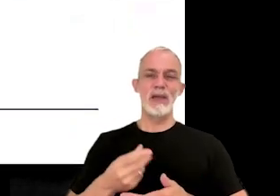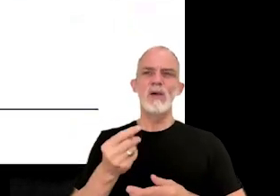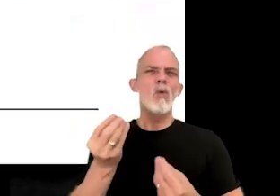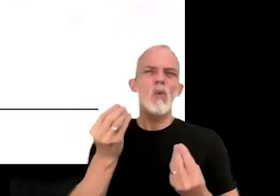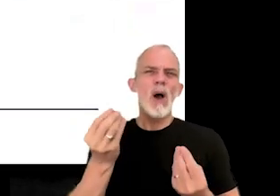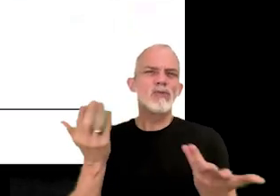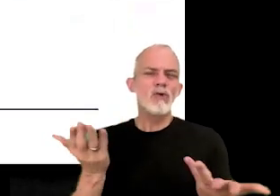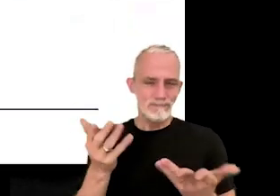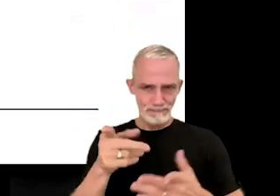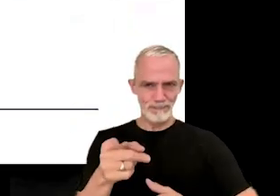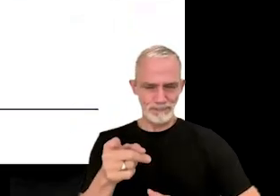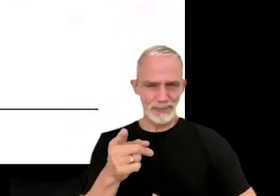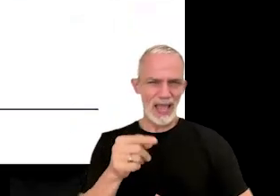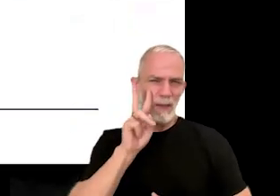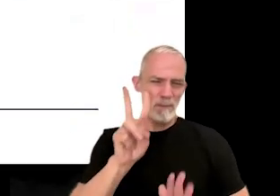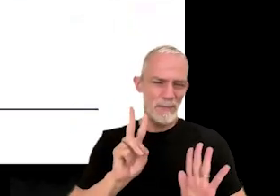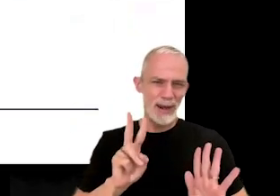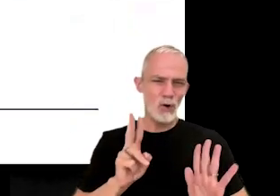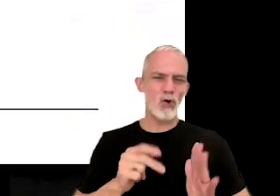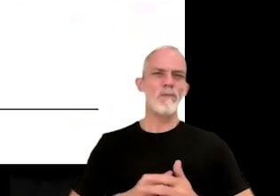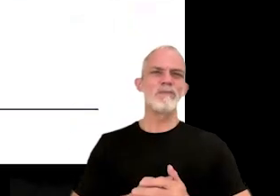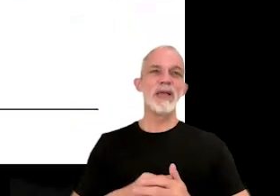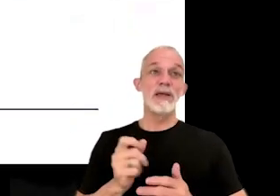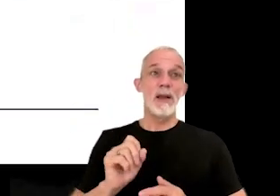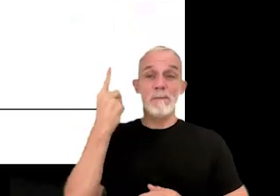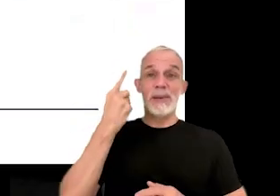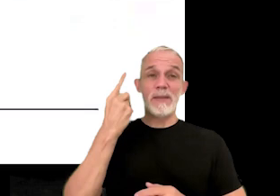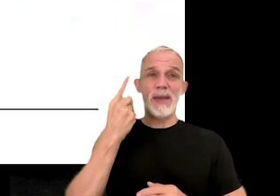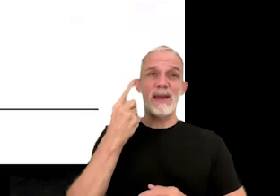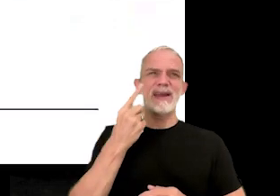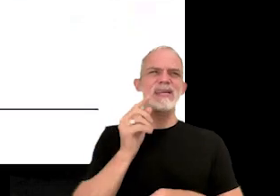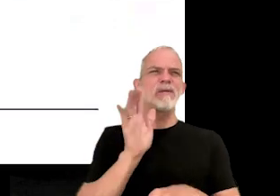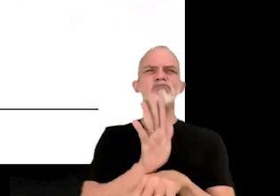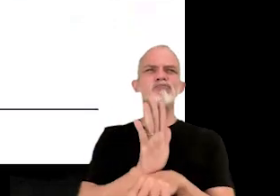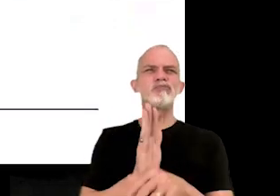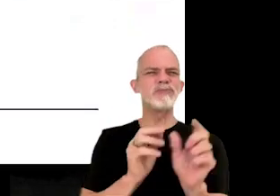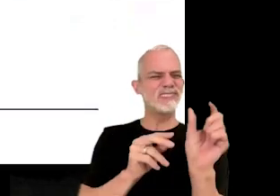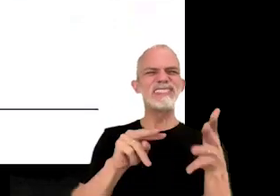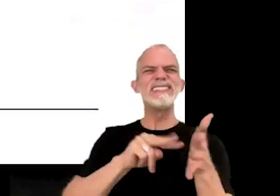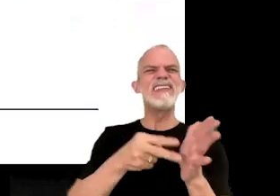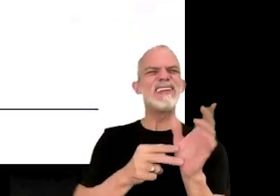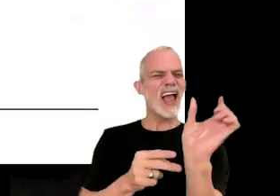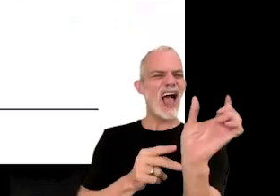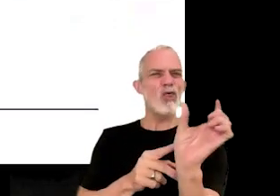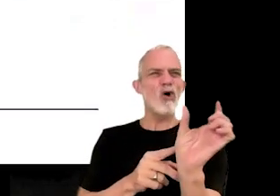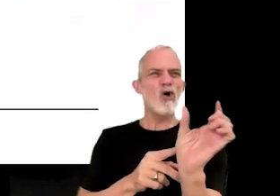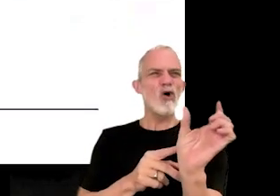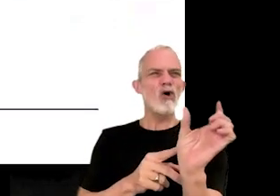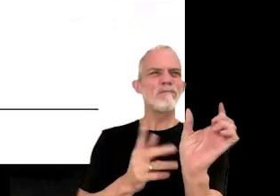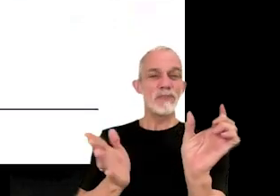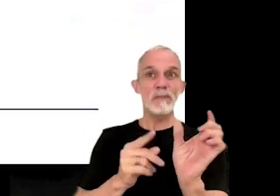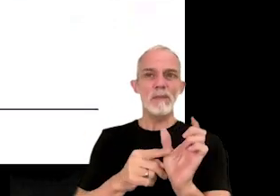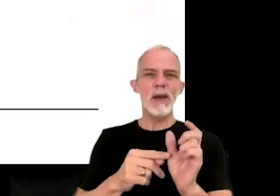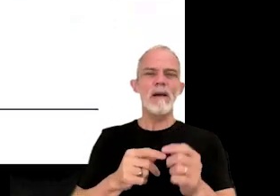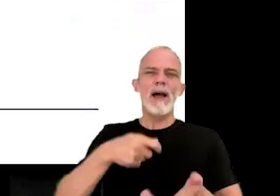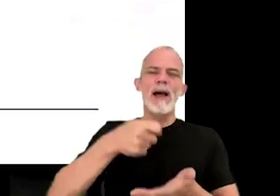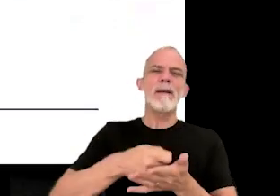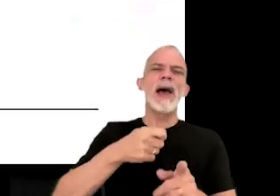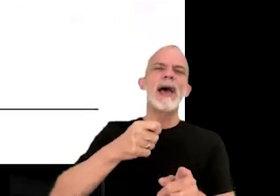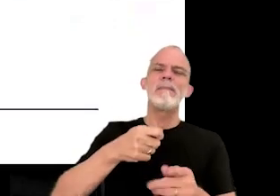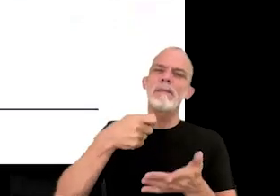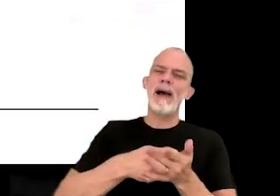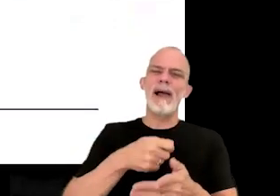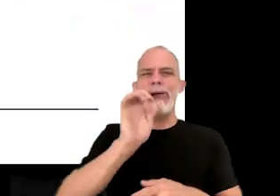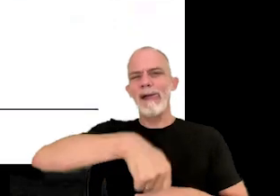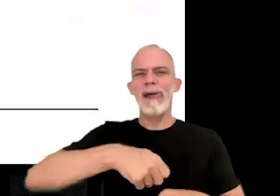sucede? Para eso tenemos que ir al primer significado, que es lo que yo les decía, a diferencia de evasión, ¿qué es lo que se entiende